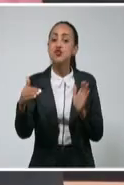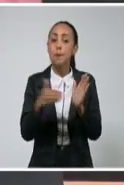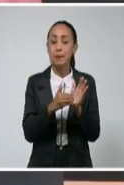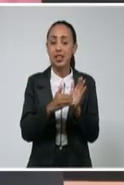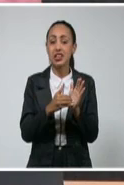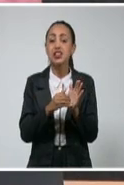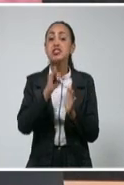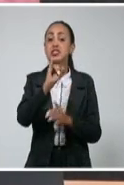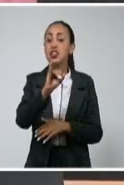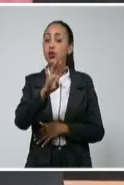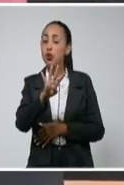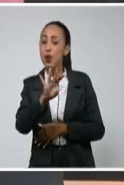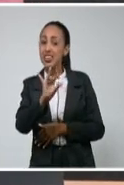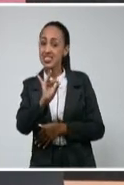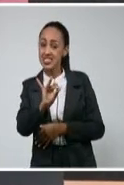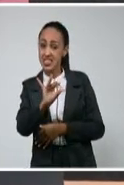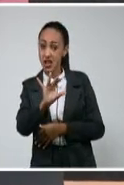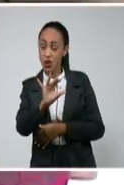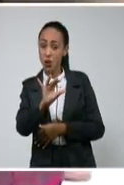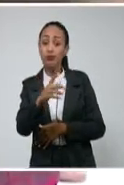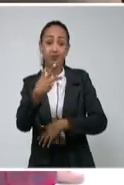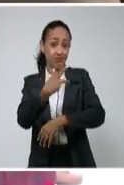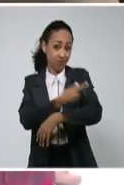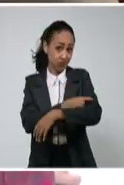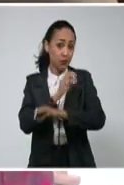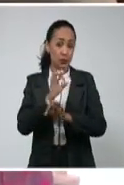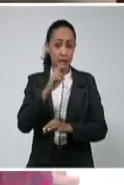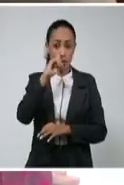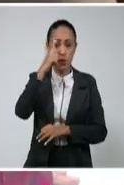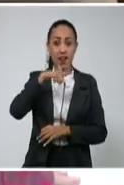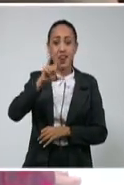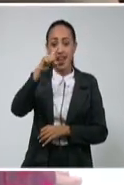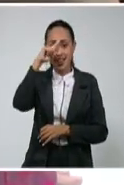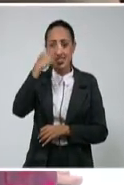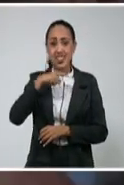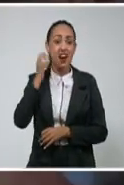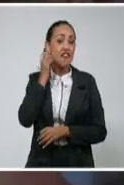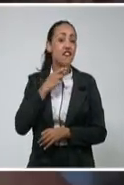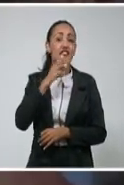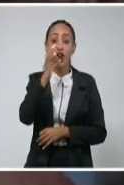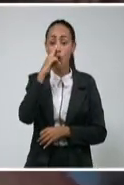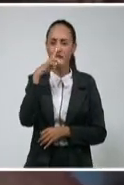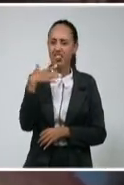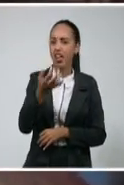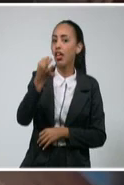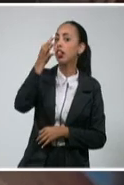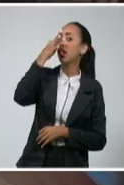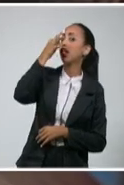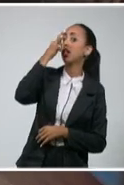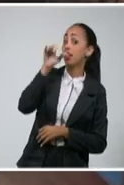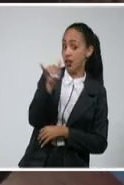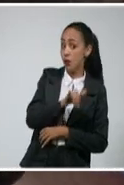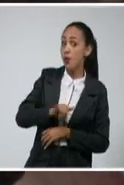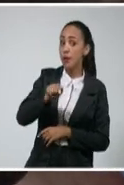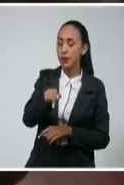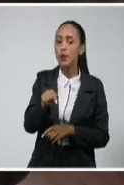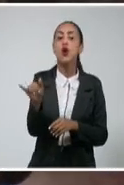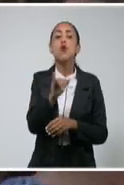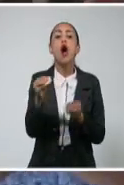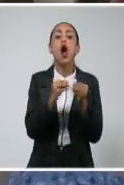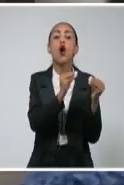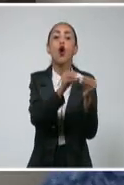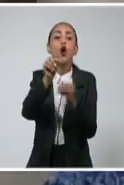18.645 frascos de nasalferón. Eso marcha bien, como bien se ha explicado acá, a los contactos de casos